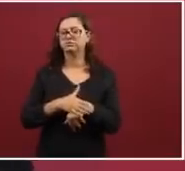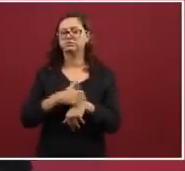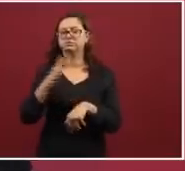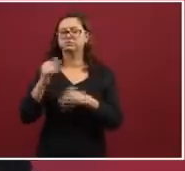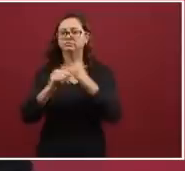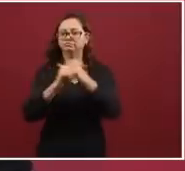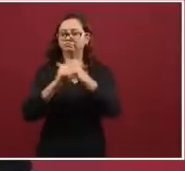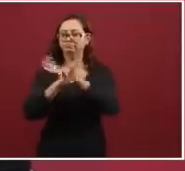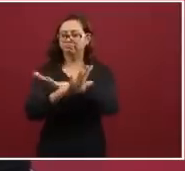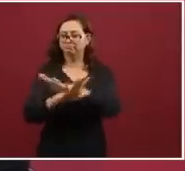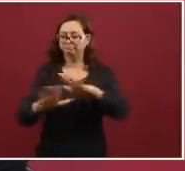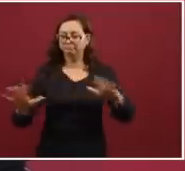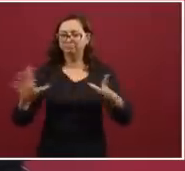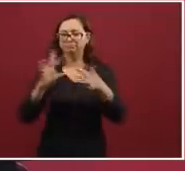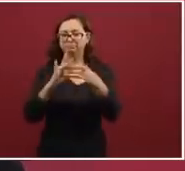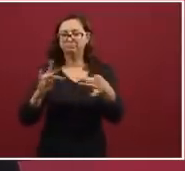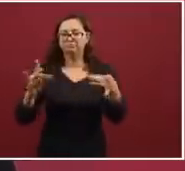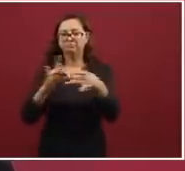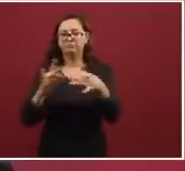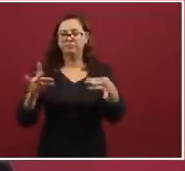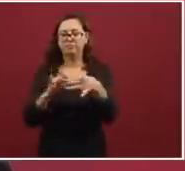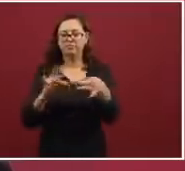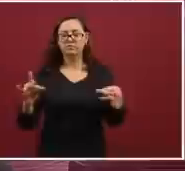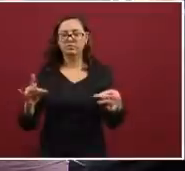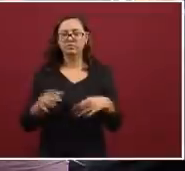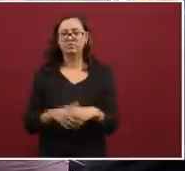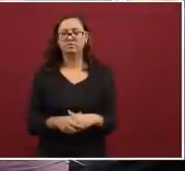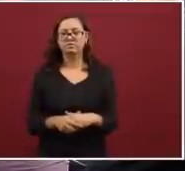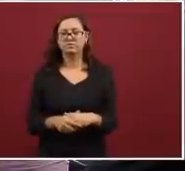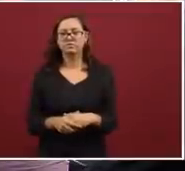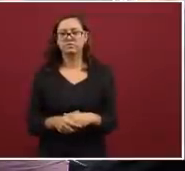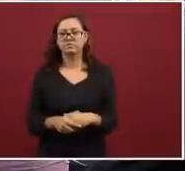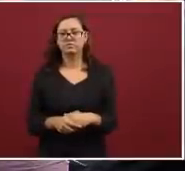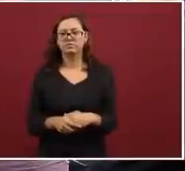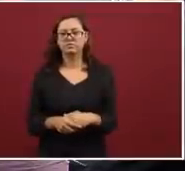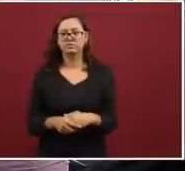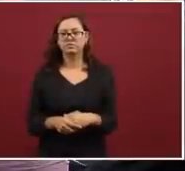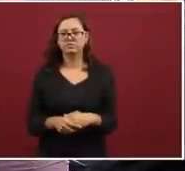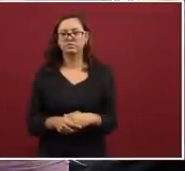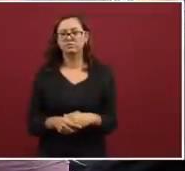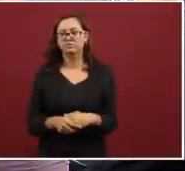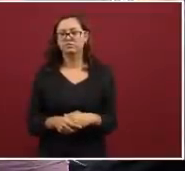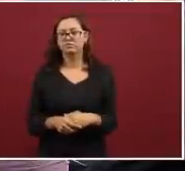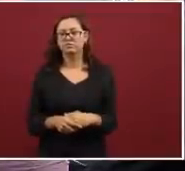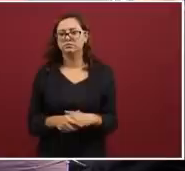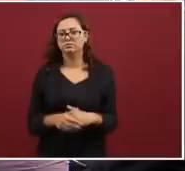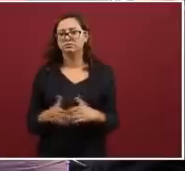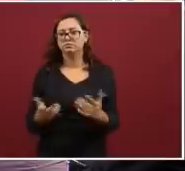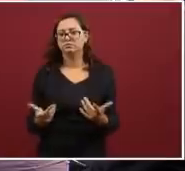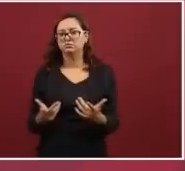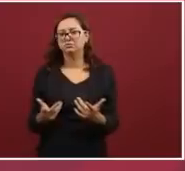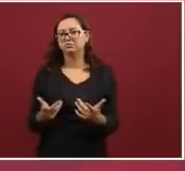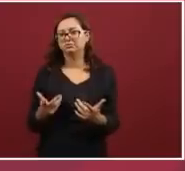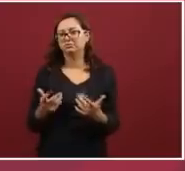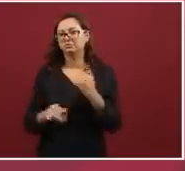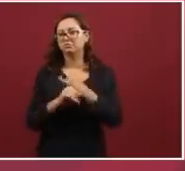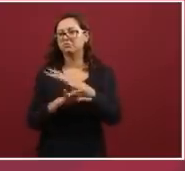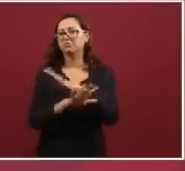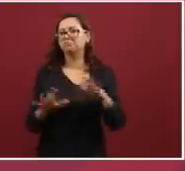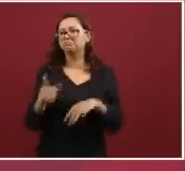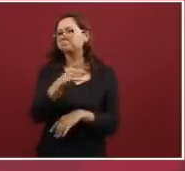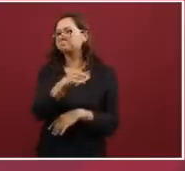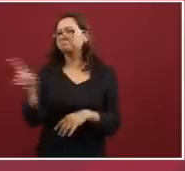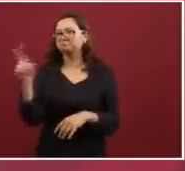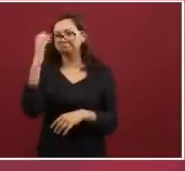informe detallado, lo que no dan a conocer los medios,